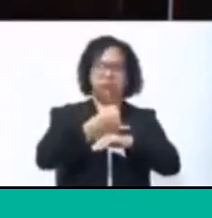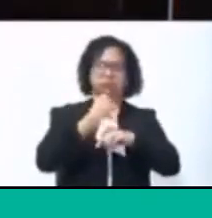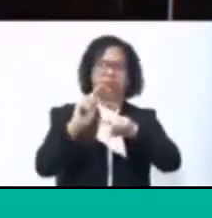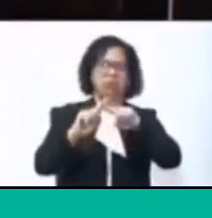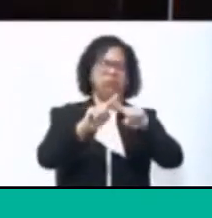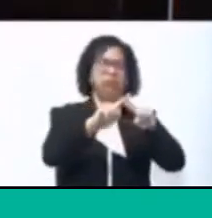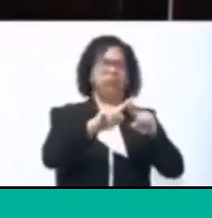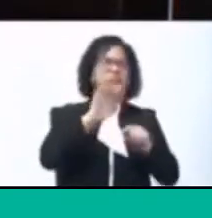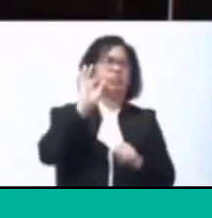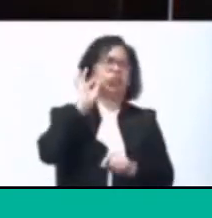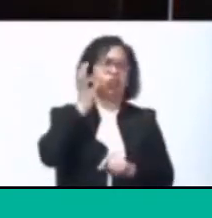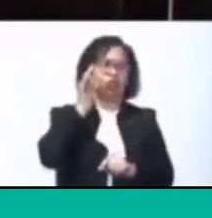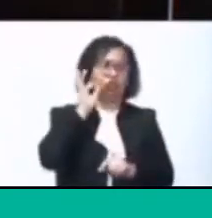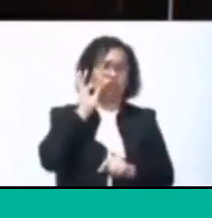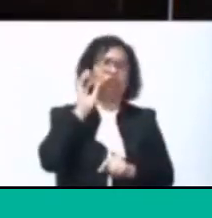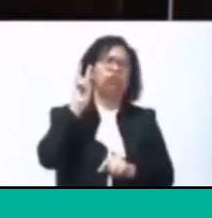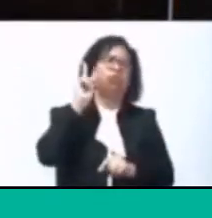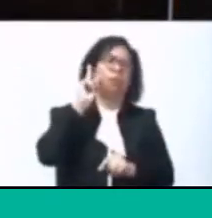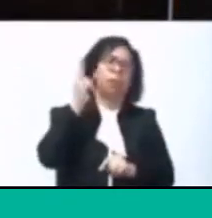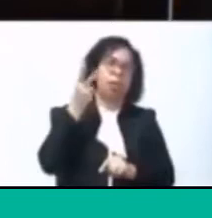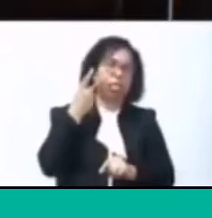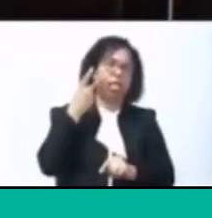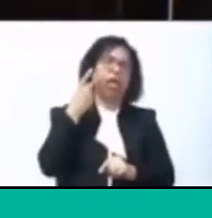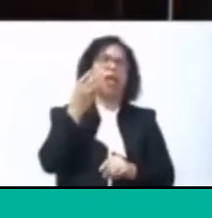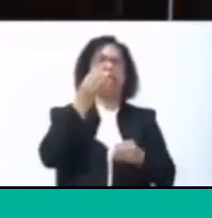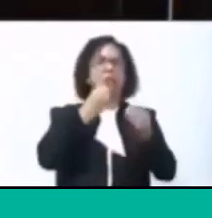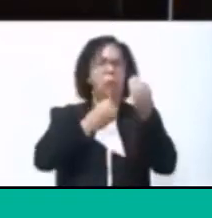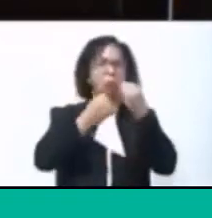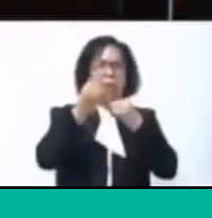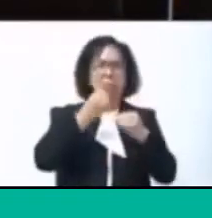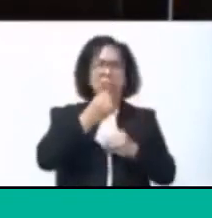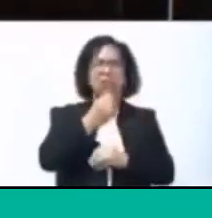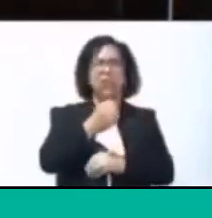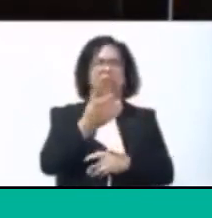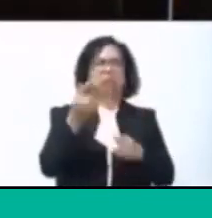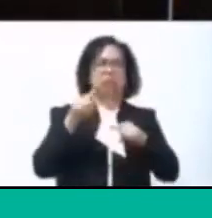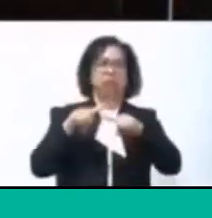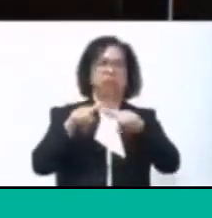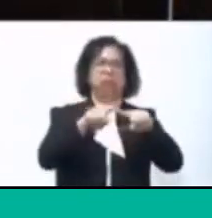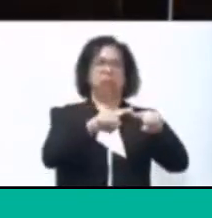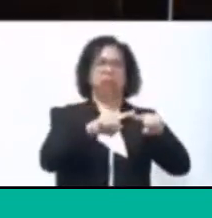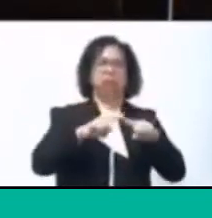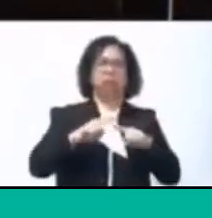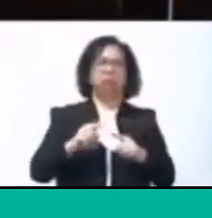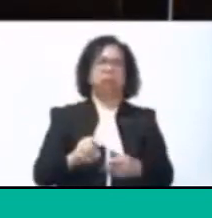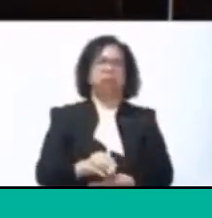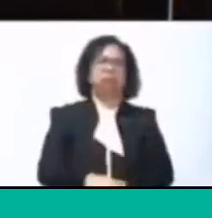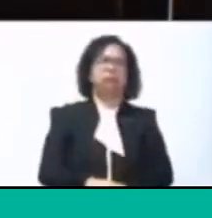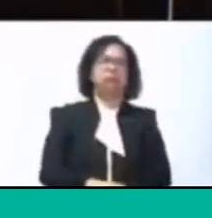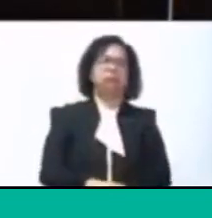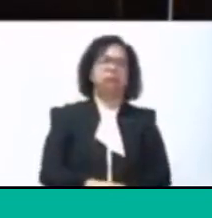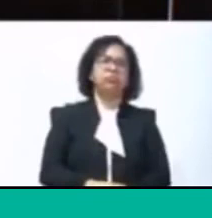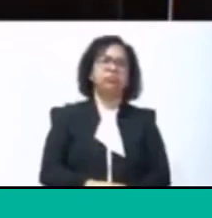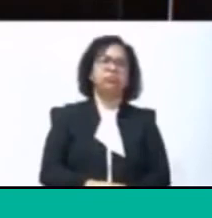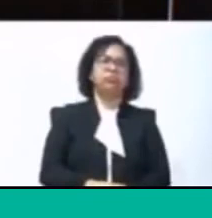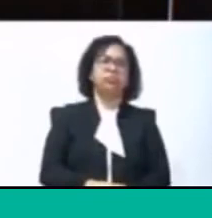futuro. Y como esta intervención nuestra podría hacer que algunas